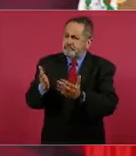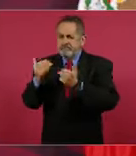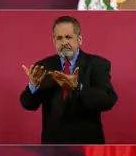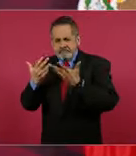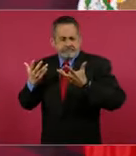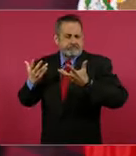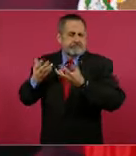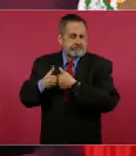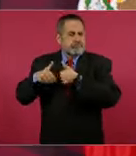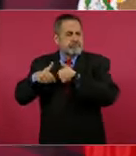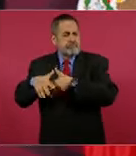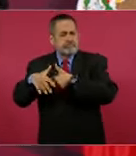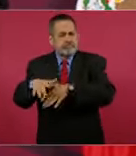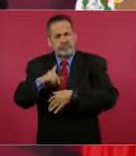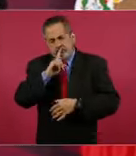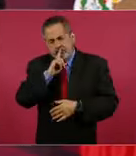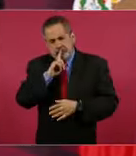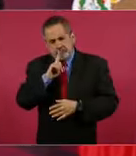y